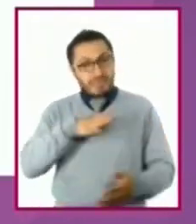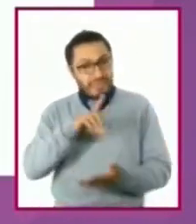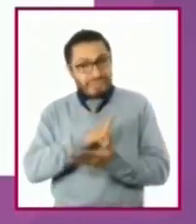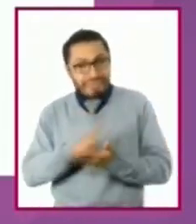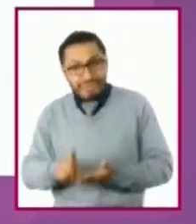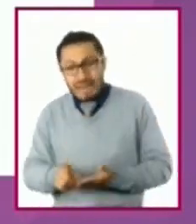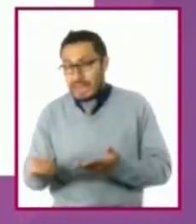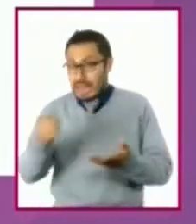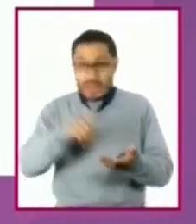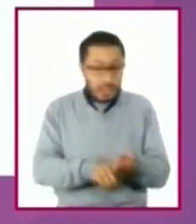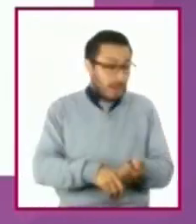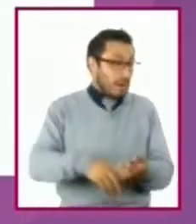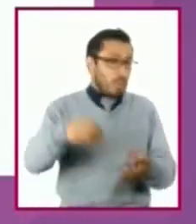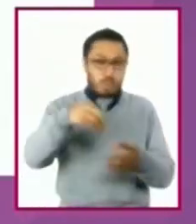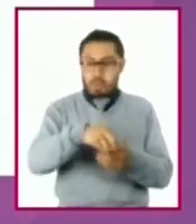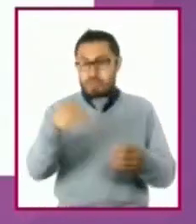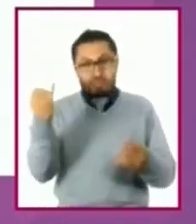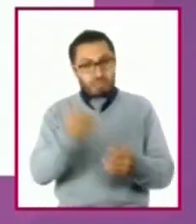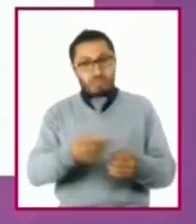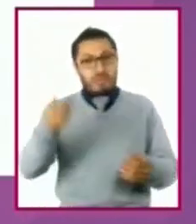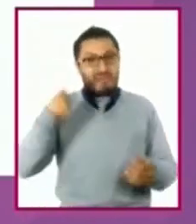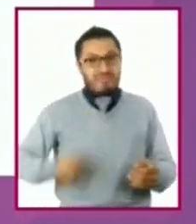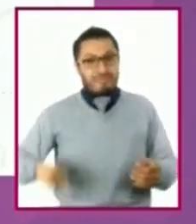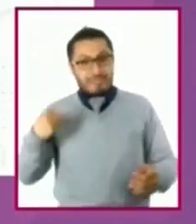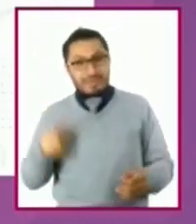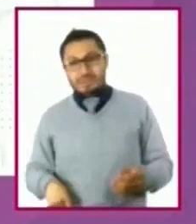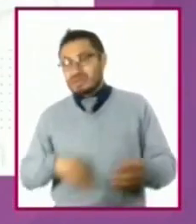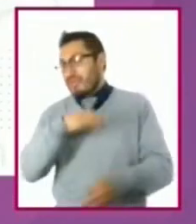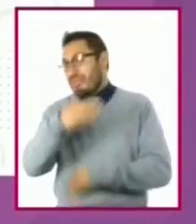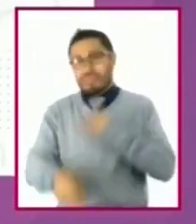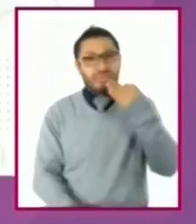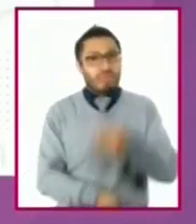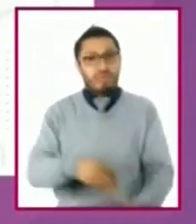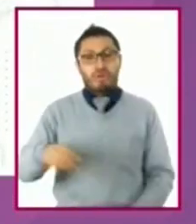las mujeres y a cualquier persona sin distinción.